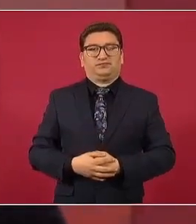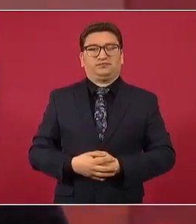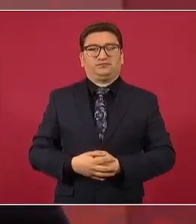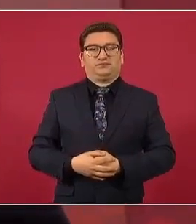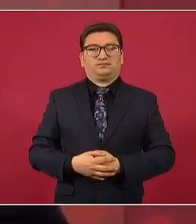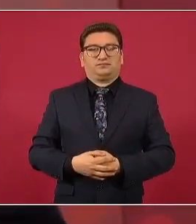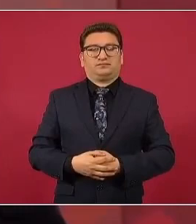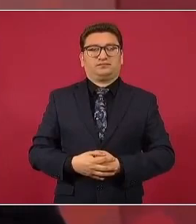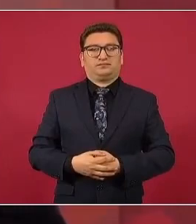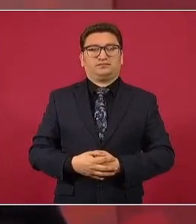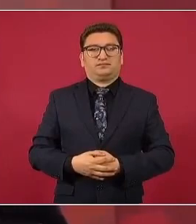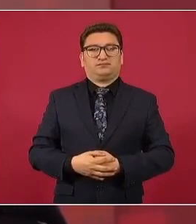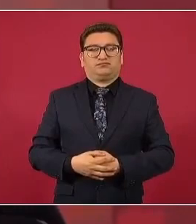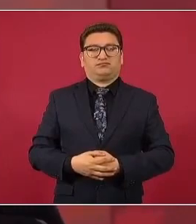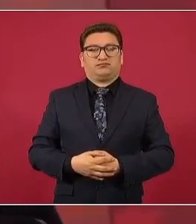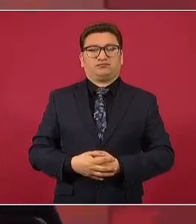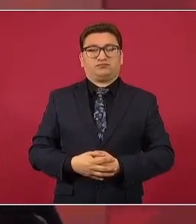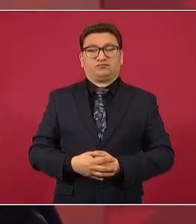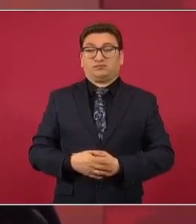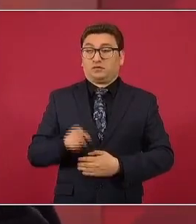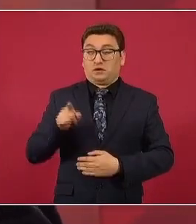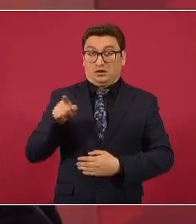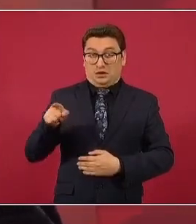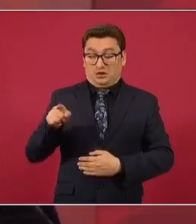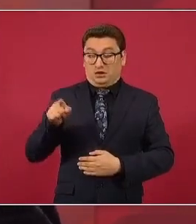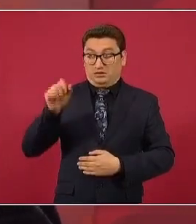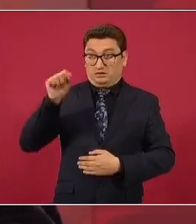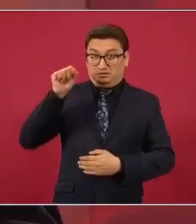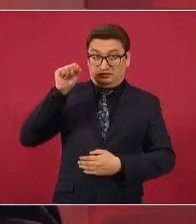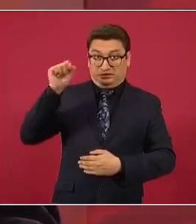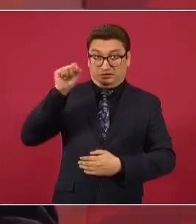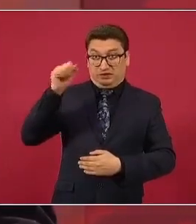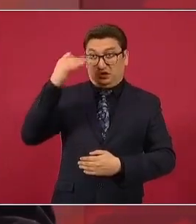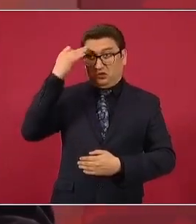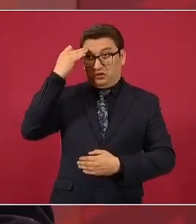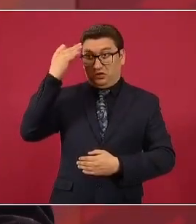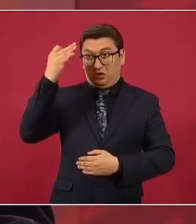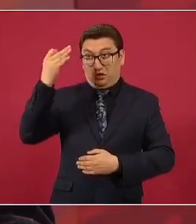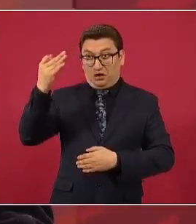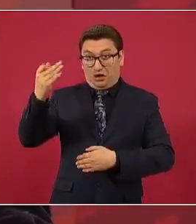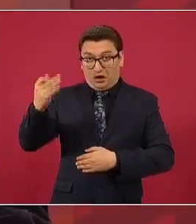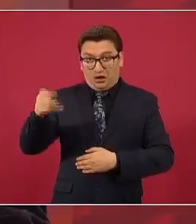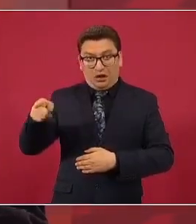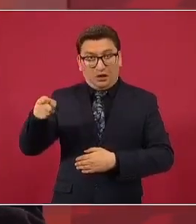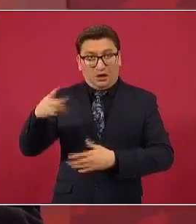no ganó el sindicato que tenía tiempo